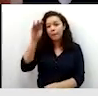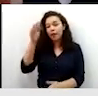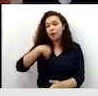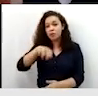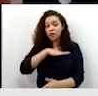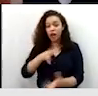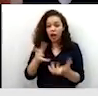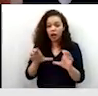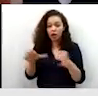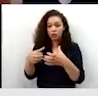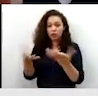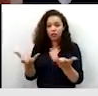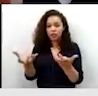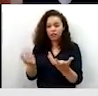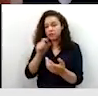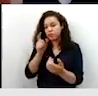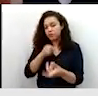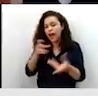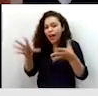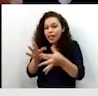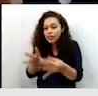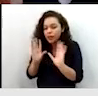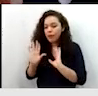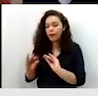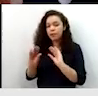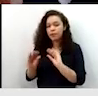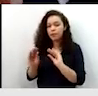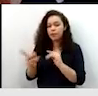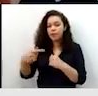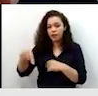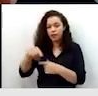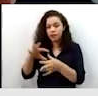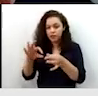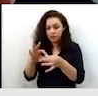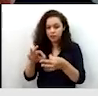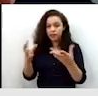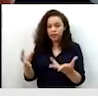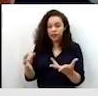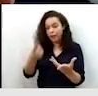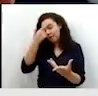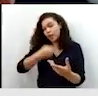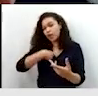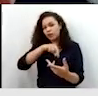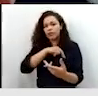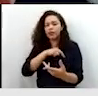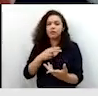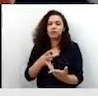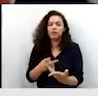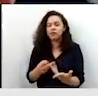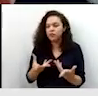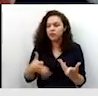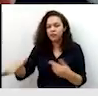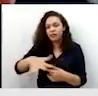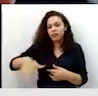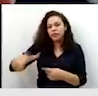sobre todo hacérselos saber a ellos, capacitarlos, sobre todo ¿para qué? Para que nosotros tengamos una población resiliente, sobre